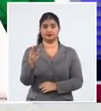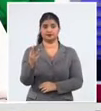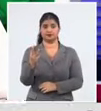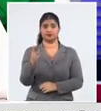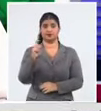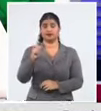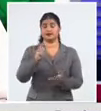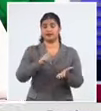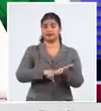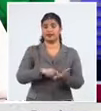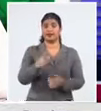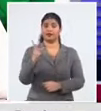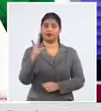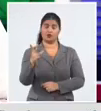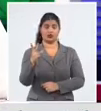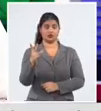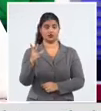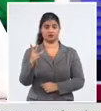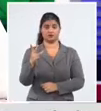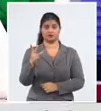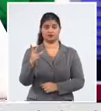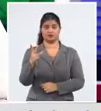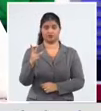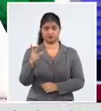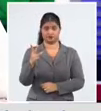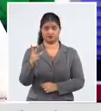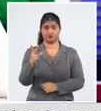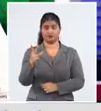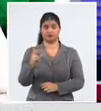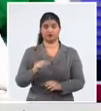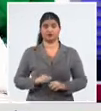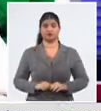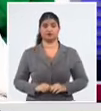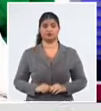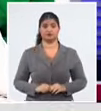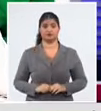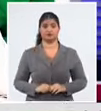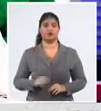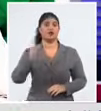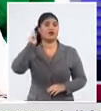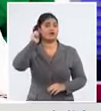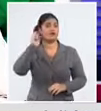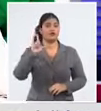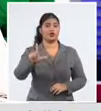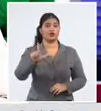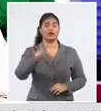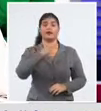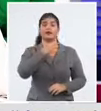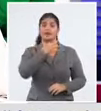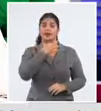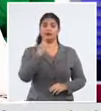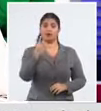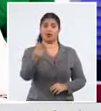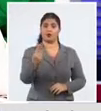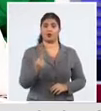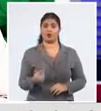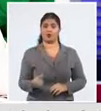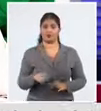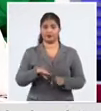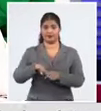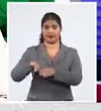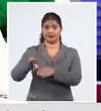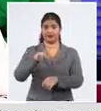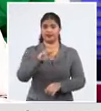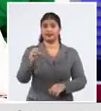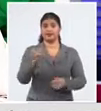Céspedes, 2, y de Florida y Esmeralda, un fallecido de cada uno. En Cienfuegos fallecen 6